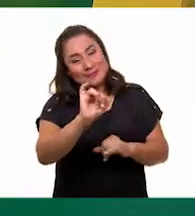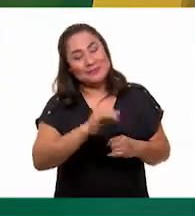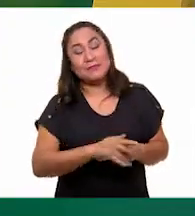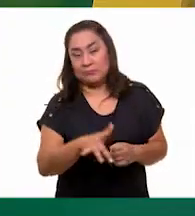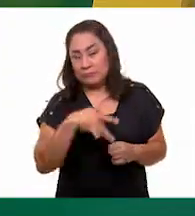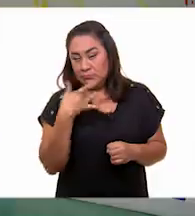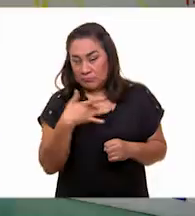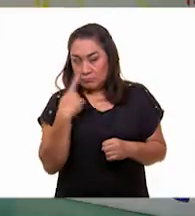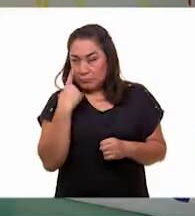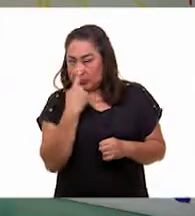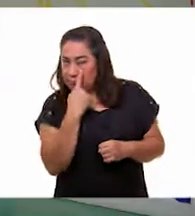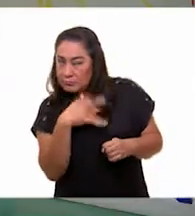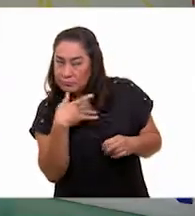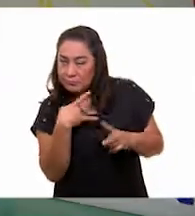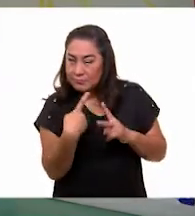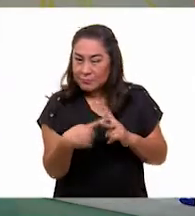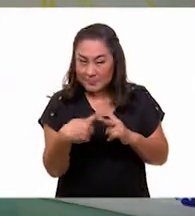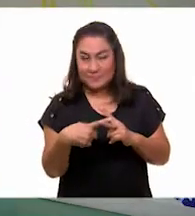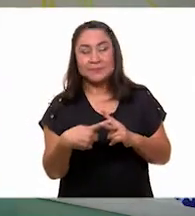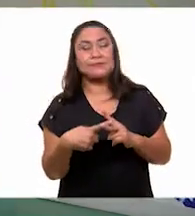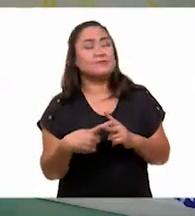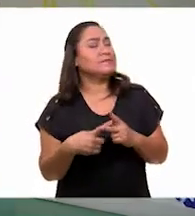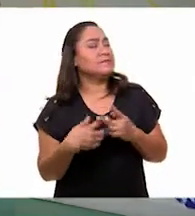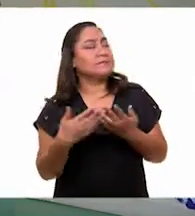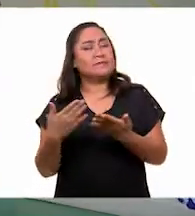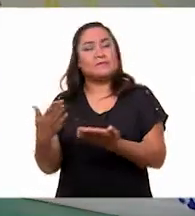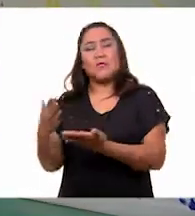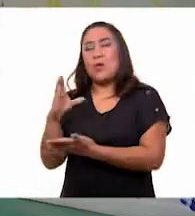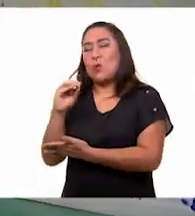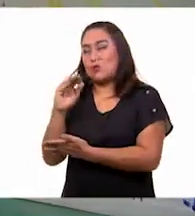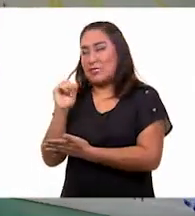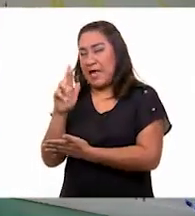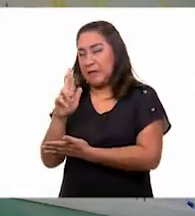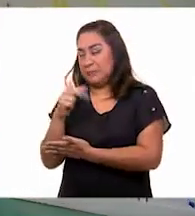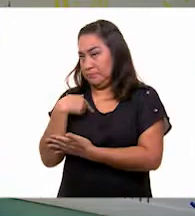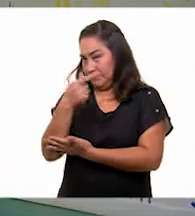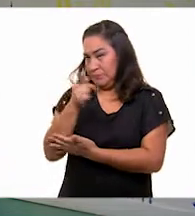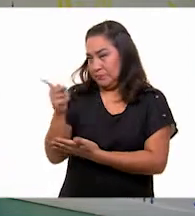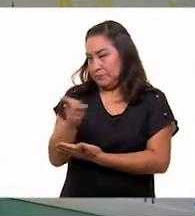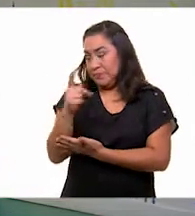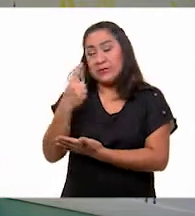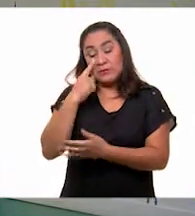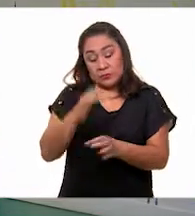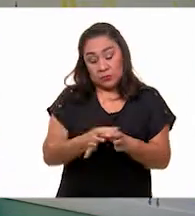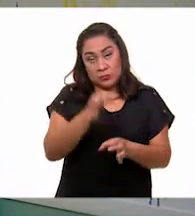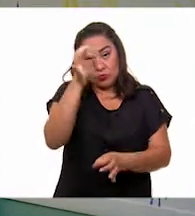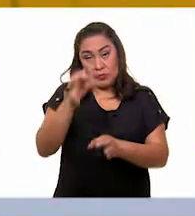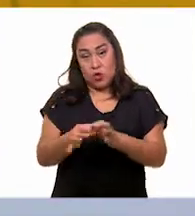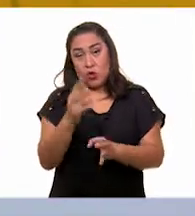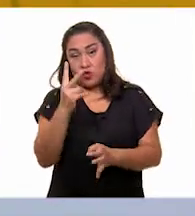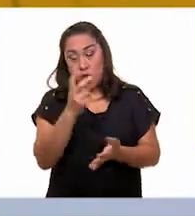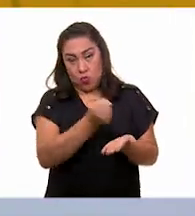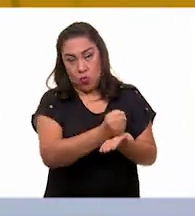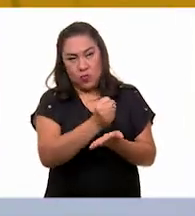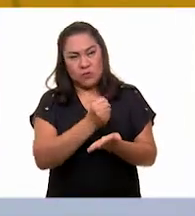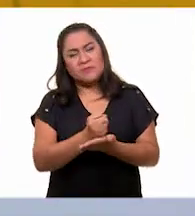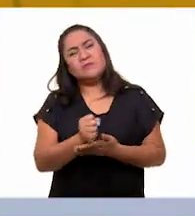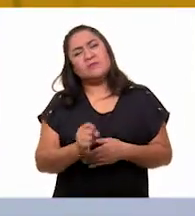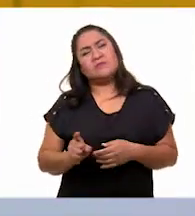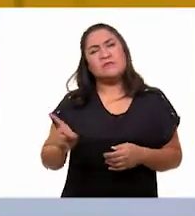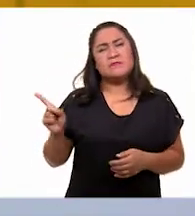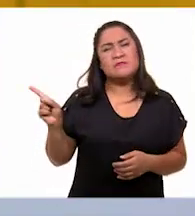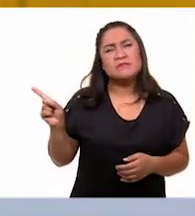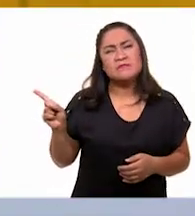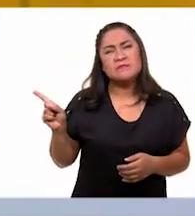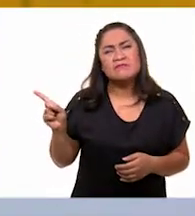ojo. Oscar, una pregunta. A ver. Tengo aquí las dos botellas. Cierto. ¿Qué características me puedes mencionar de estas dos